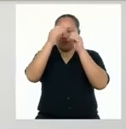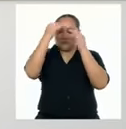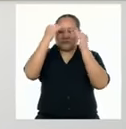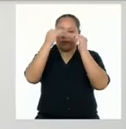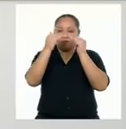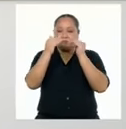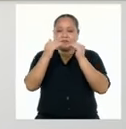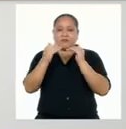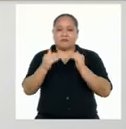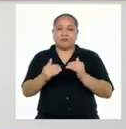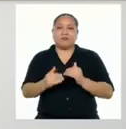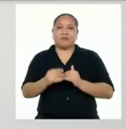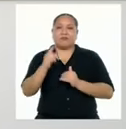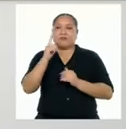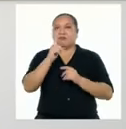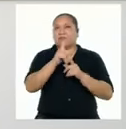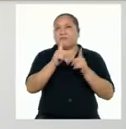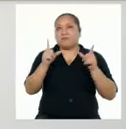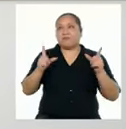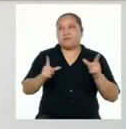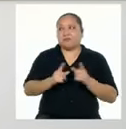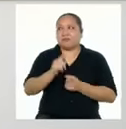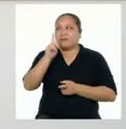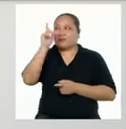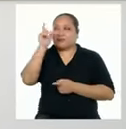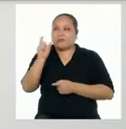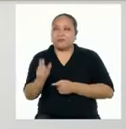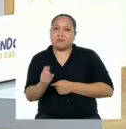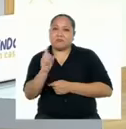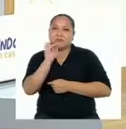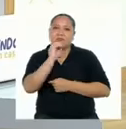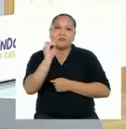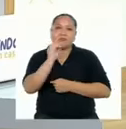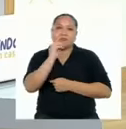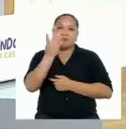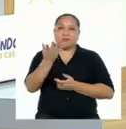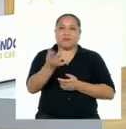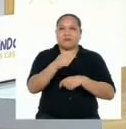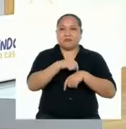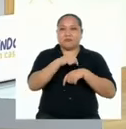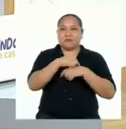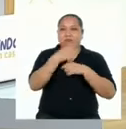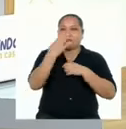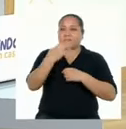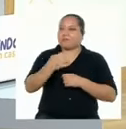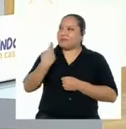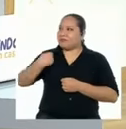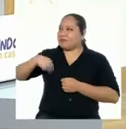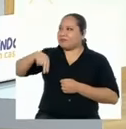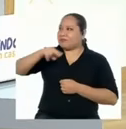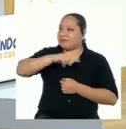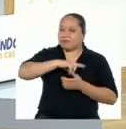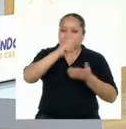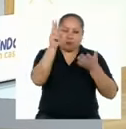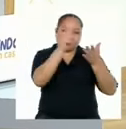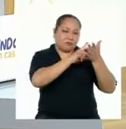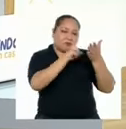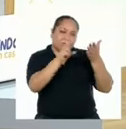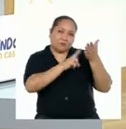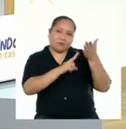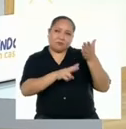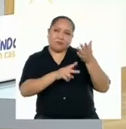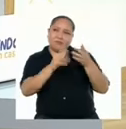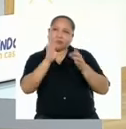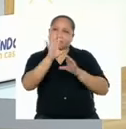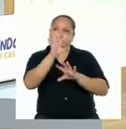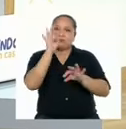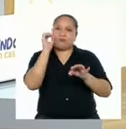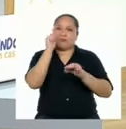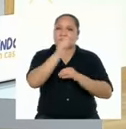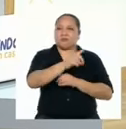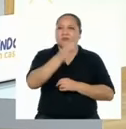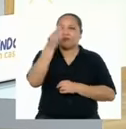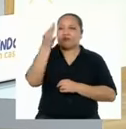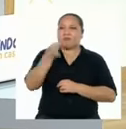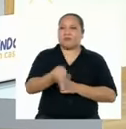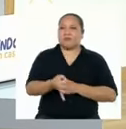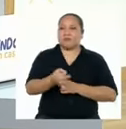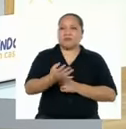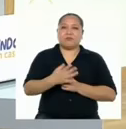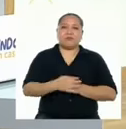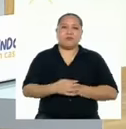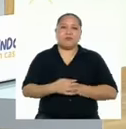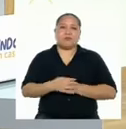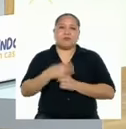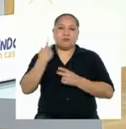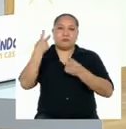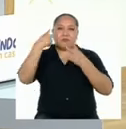un lugar o una situación de la realidad. Pero nosotras y nosotros, sus lectores, descubrimos esa realidad a partir